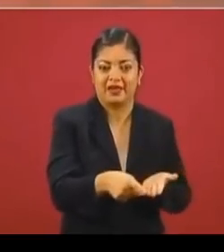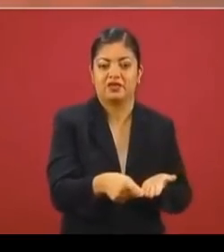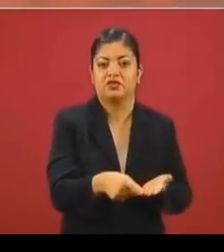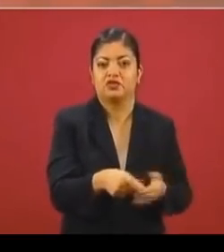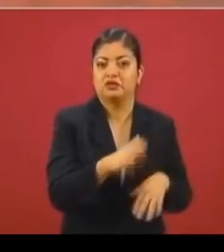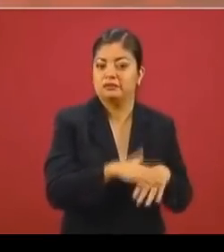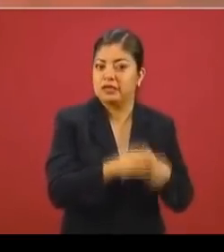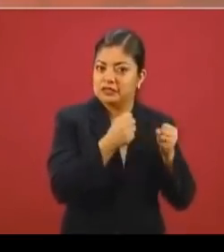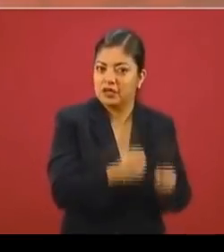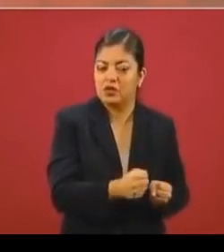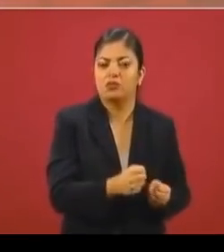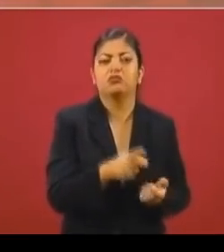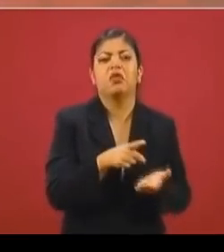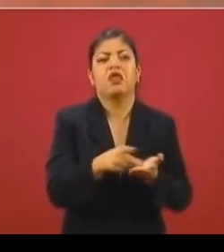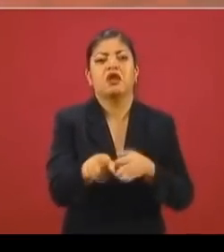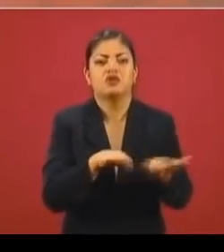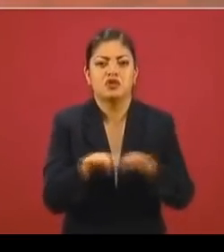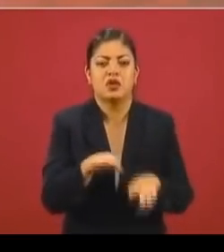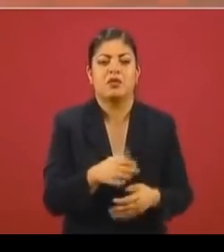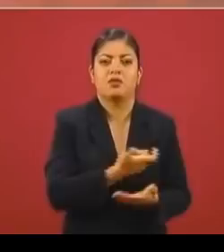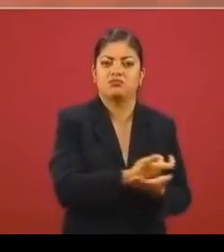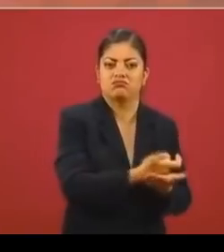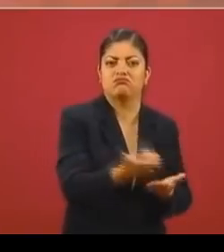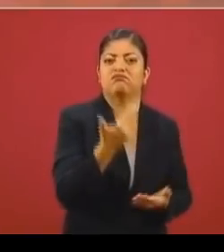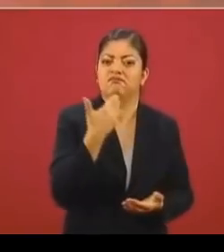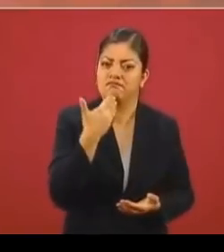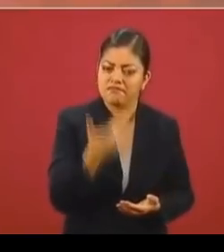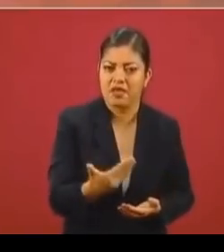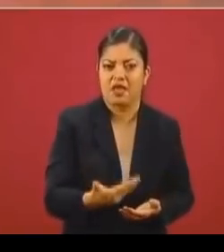asegurados, el derecho al trabajo, a un buen salario mínimo,